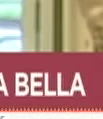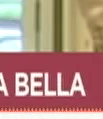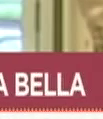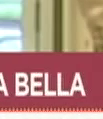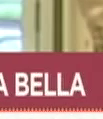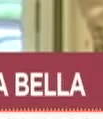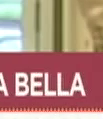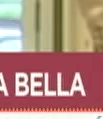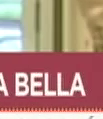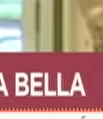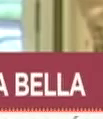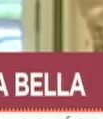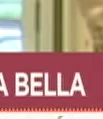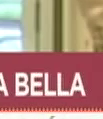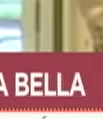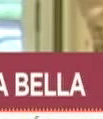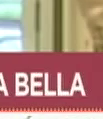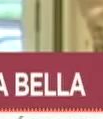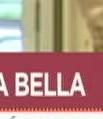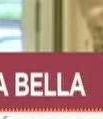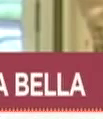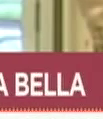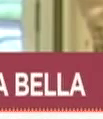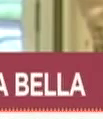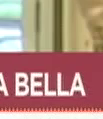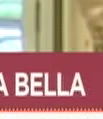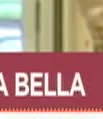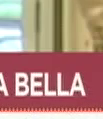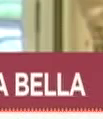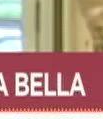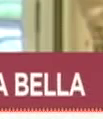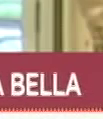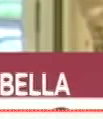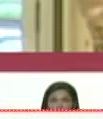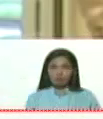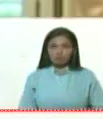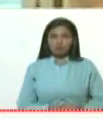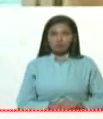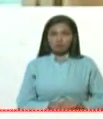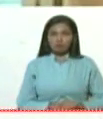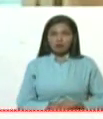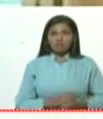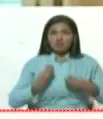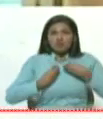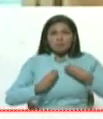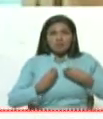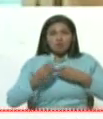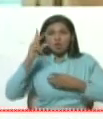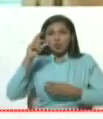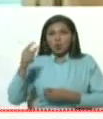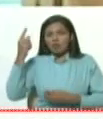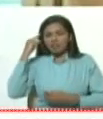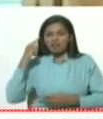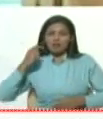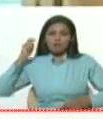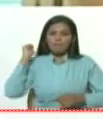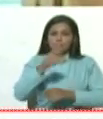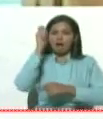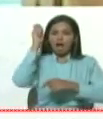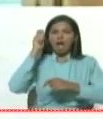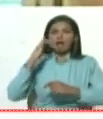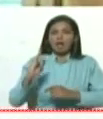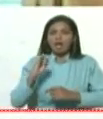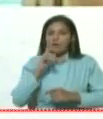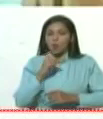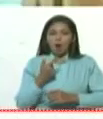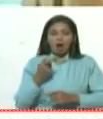también, porque me toca pasar el martirio y el sufrimiento diario del látigo opresor e